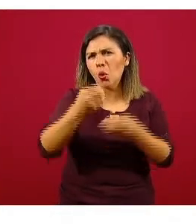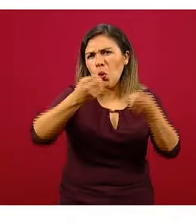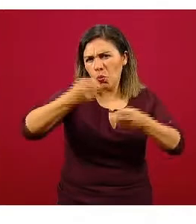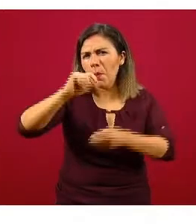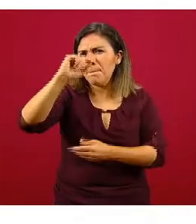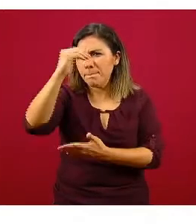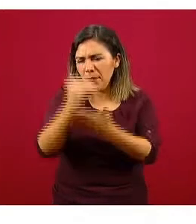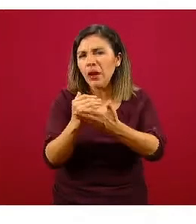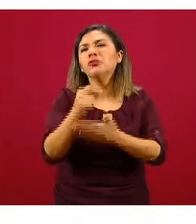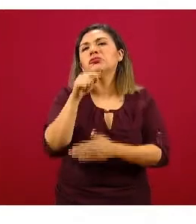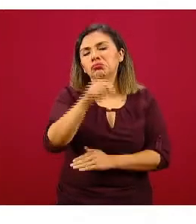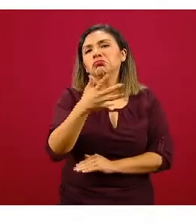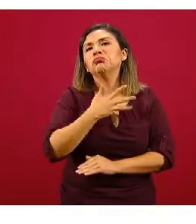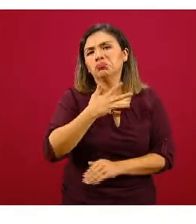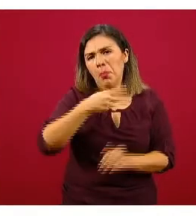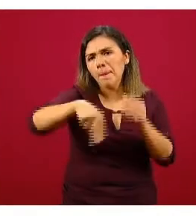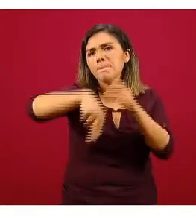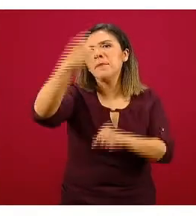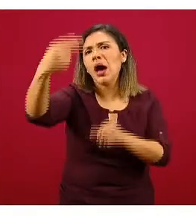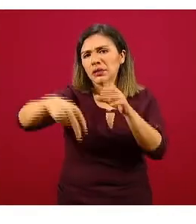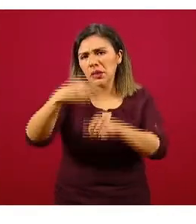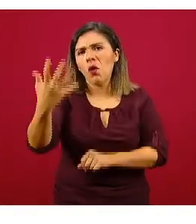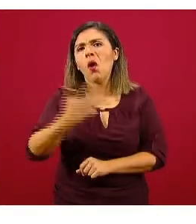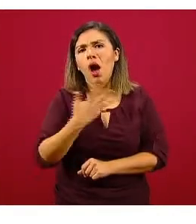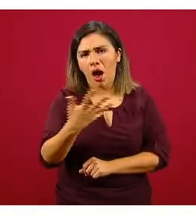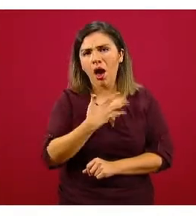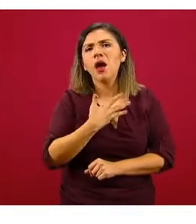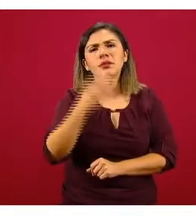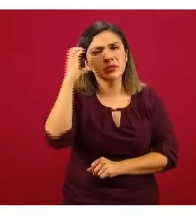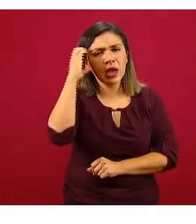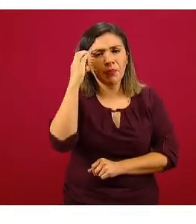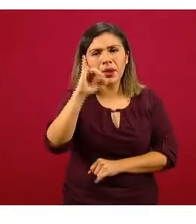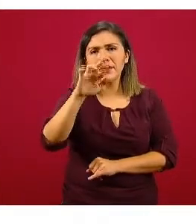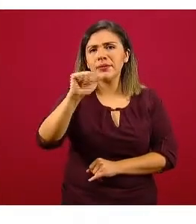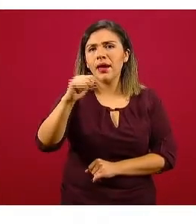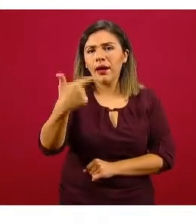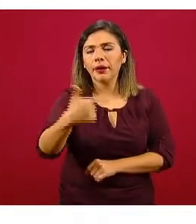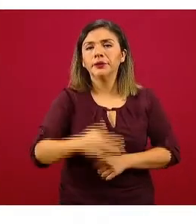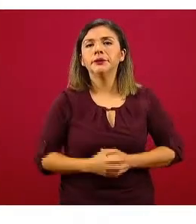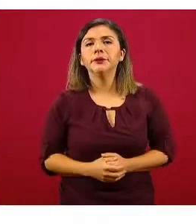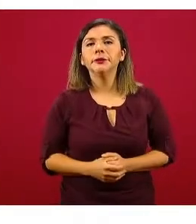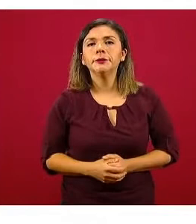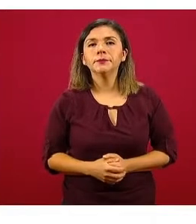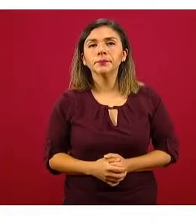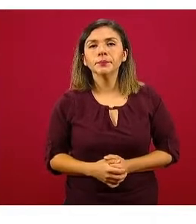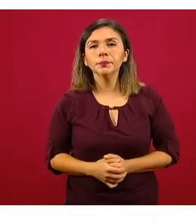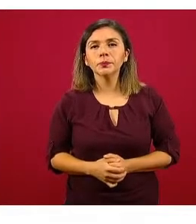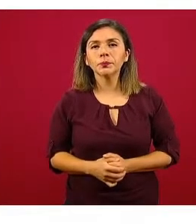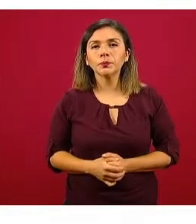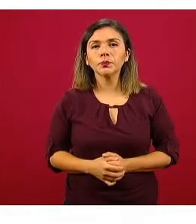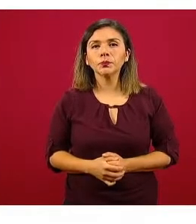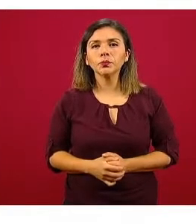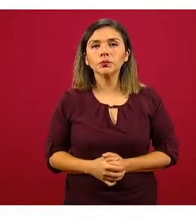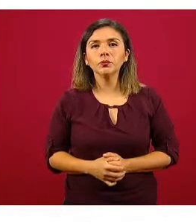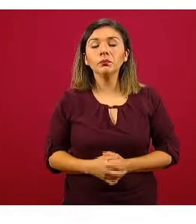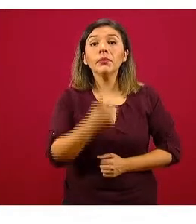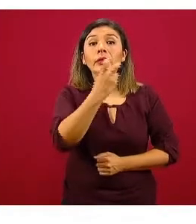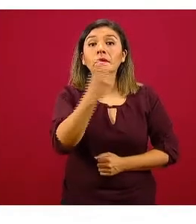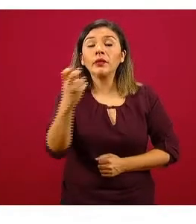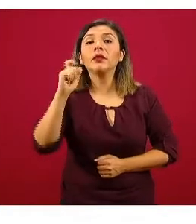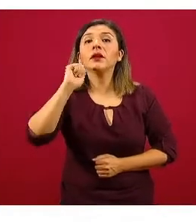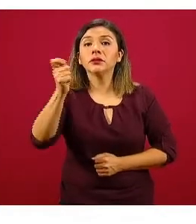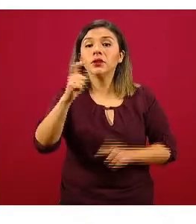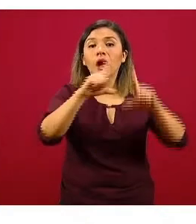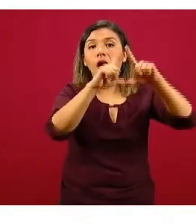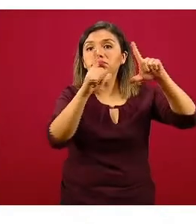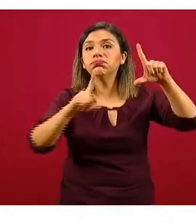ocupación, por lo tanto hay disponibilidad de este tipo de camas. En la siguiente diapositiva veremos la distribución ahora